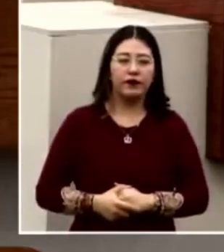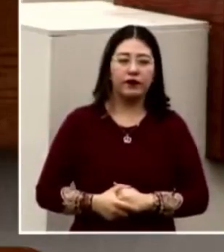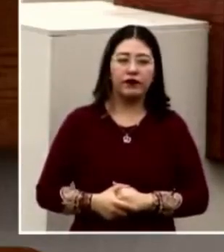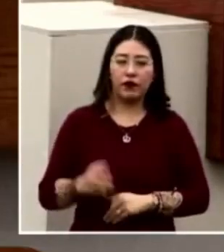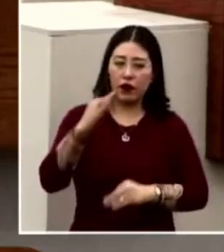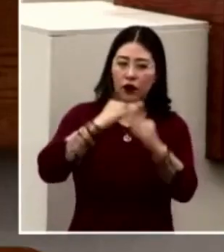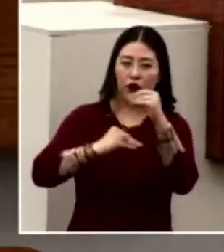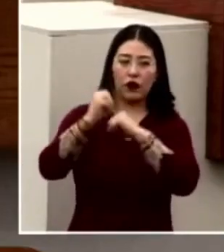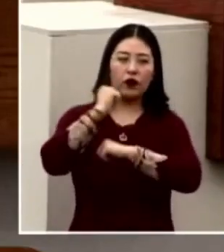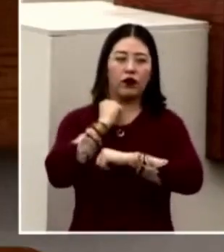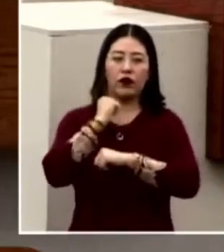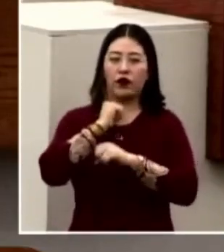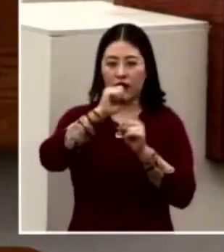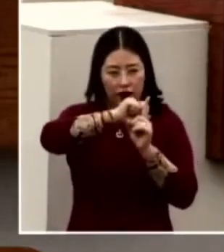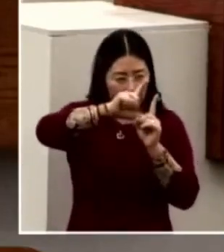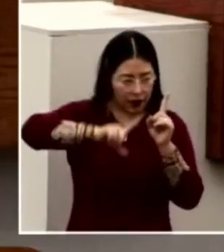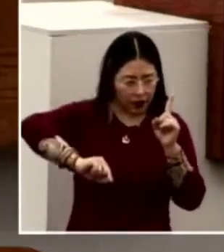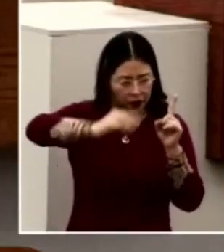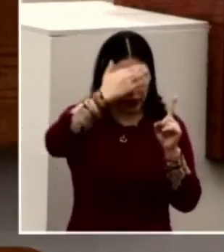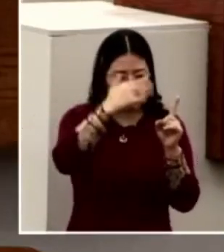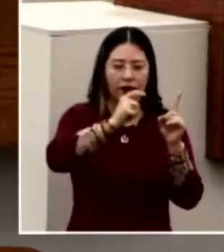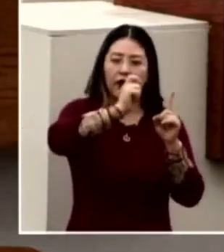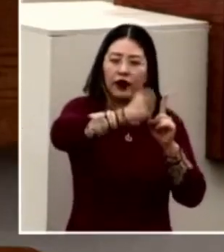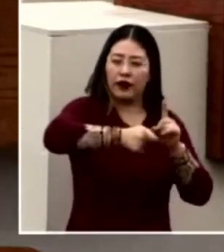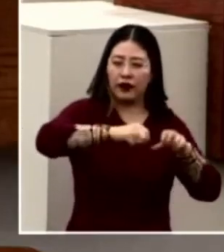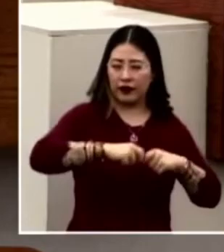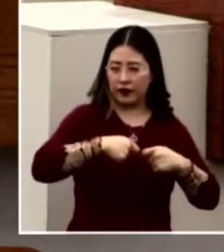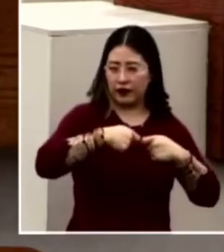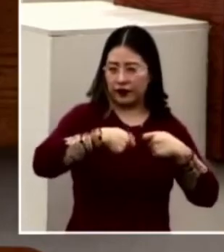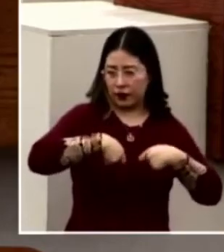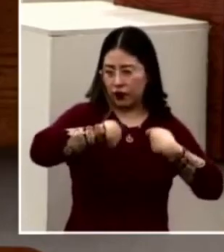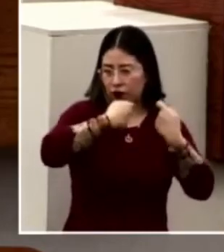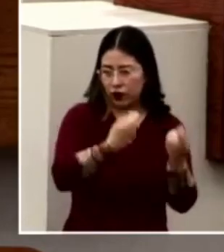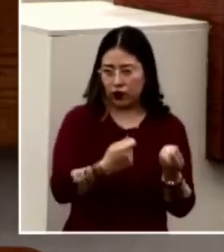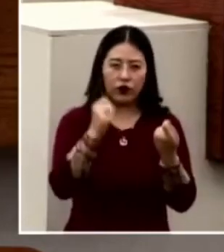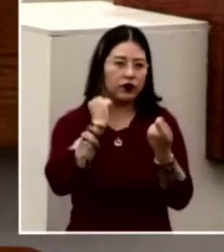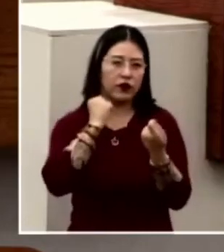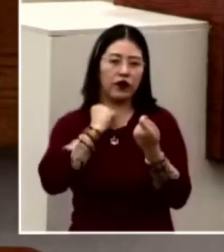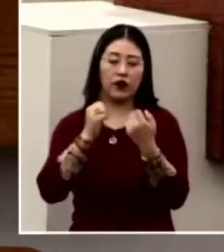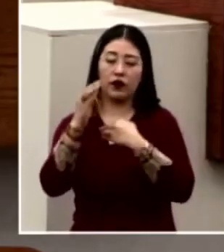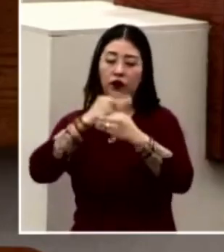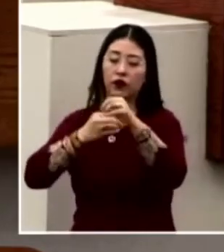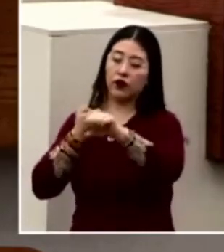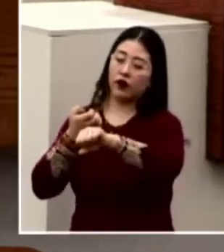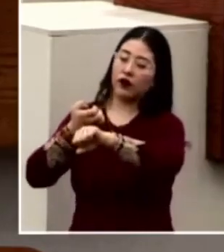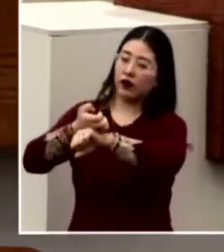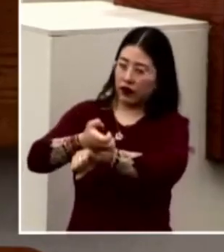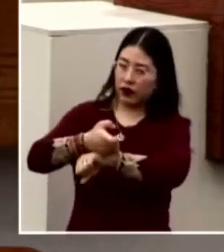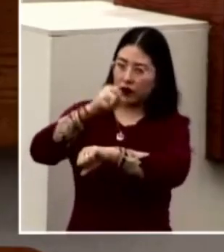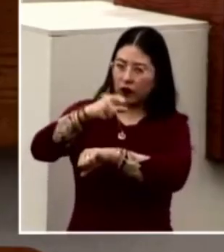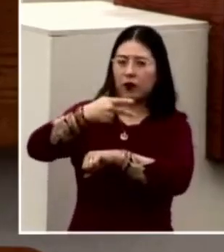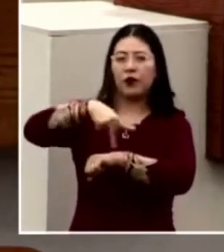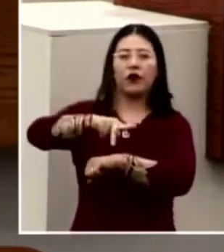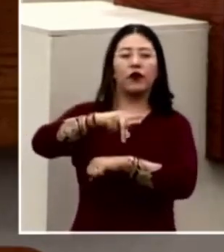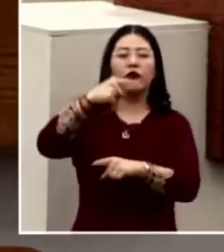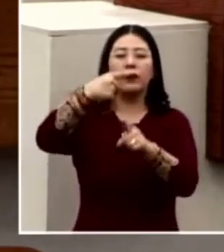los senadores de la República representan a los estados de la Federación, pero ustedes